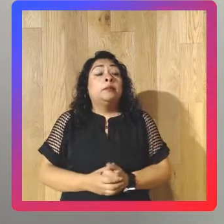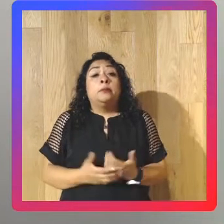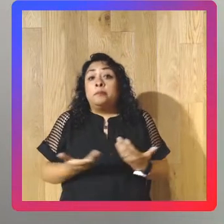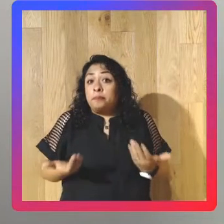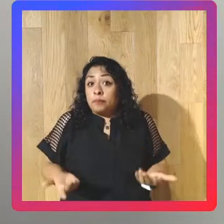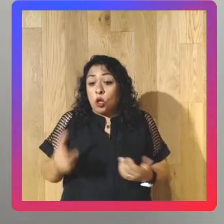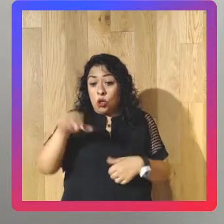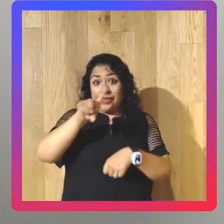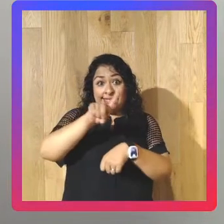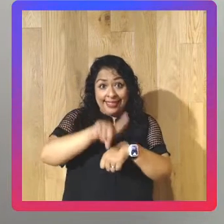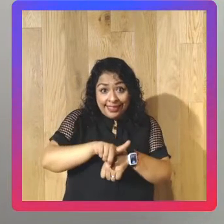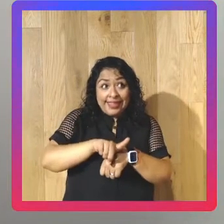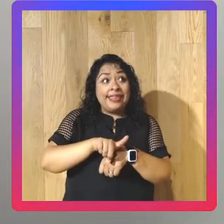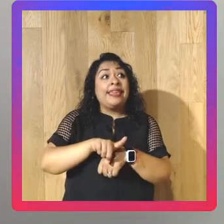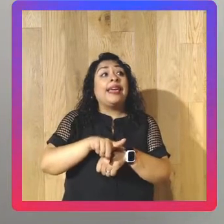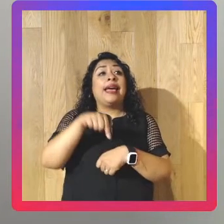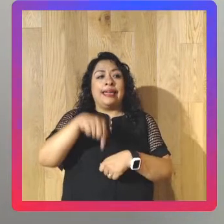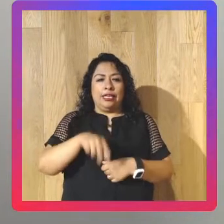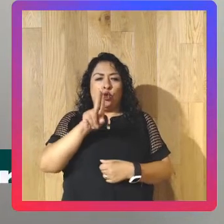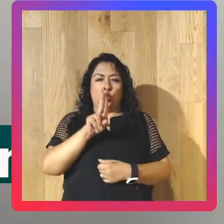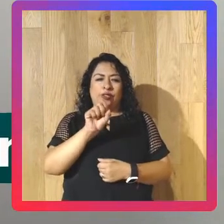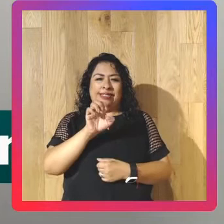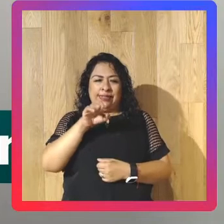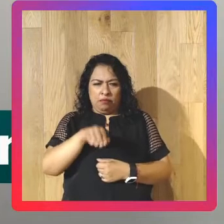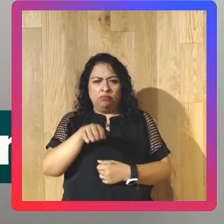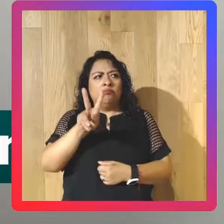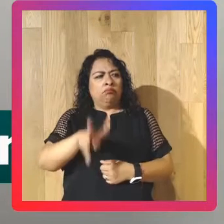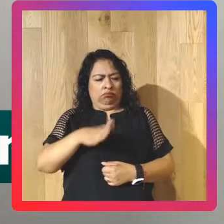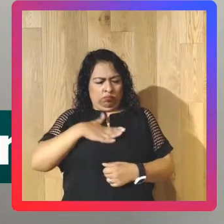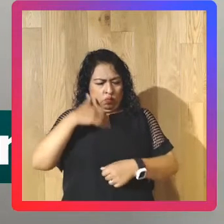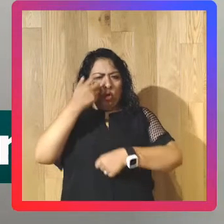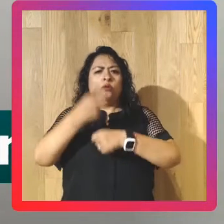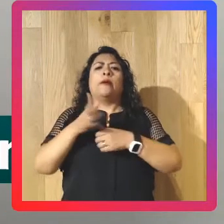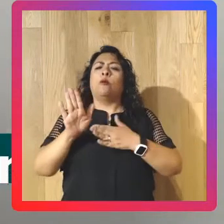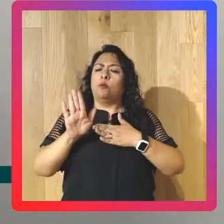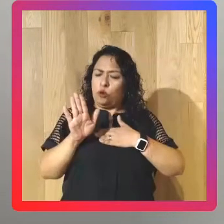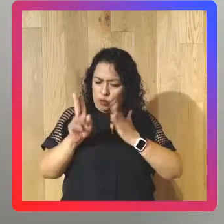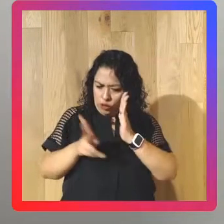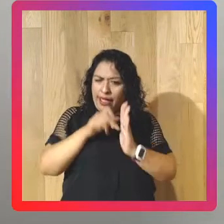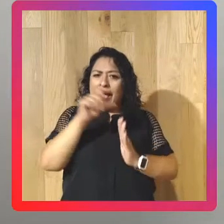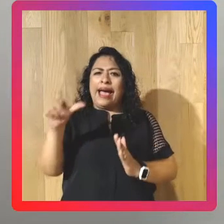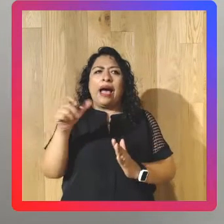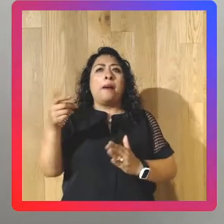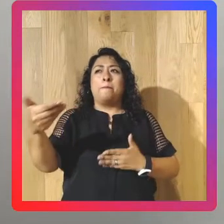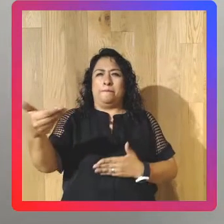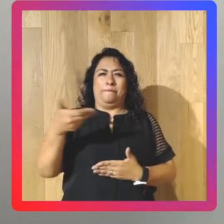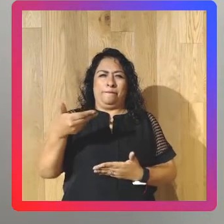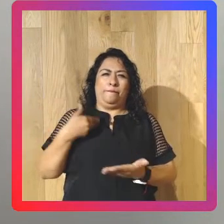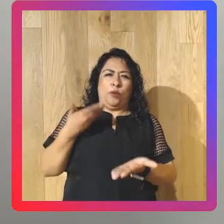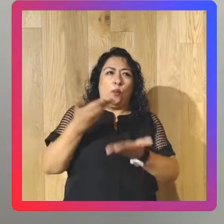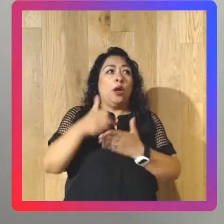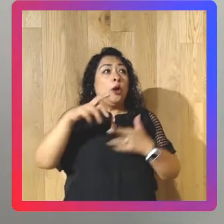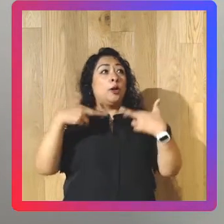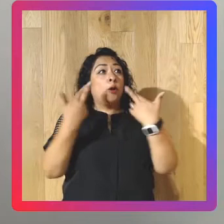ello, el día de hoy, desde el USEM, validamos nuestra voluntad y compromiso con la iniciativa que nos reúne en